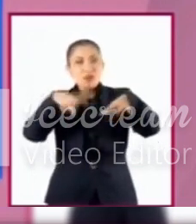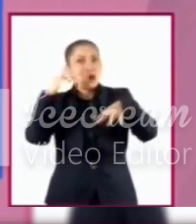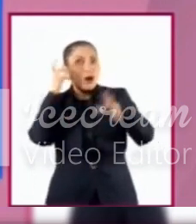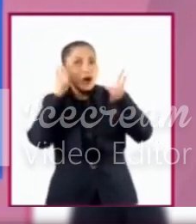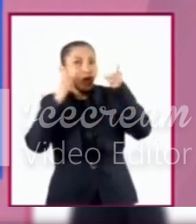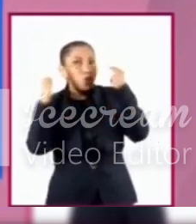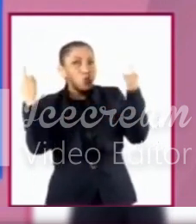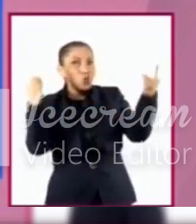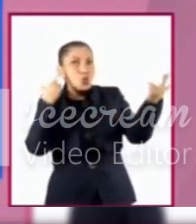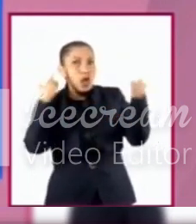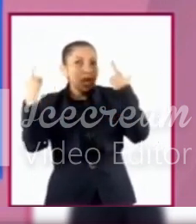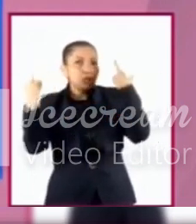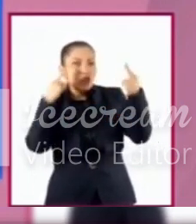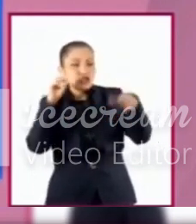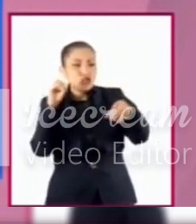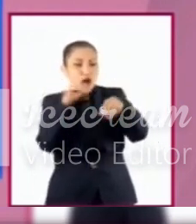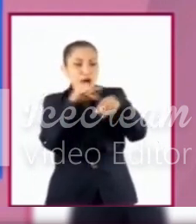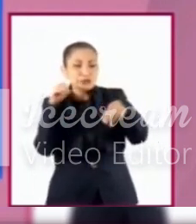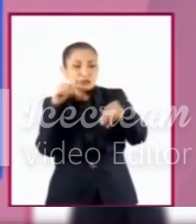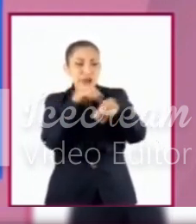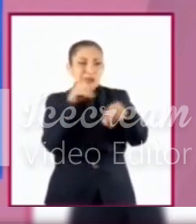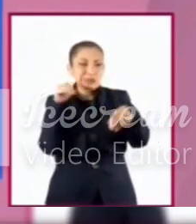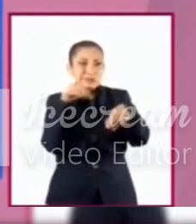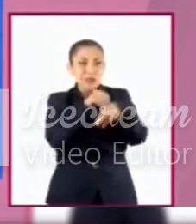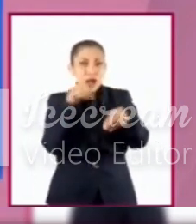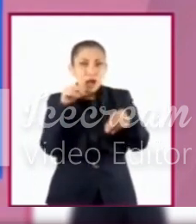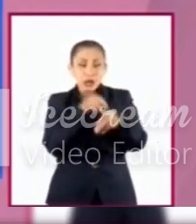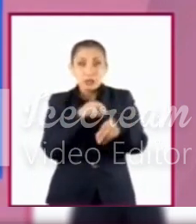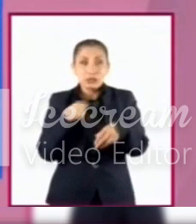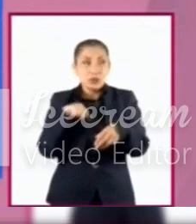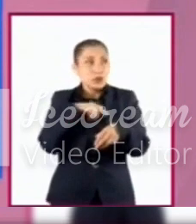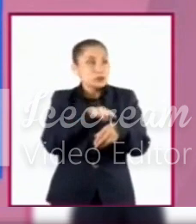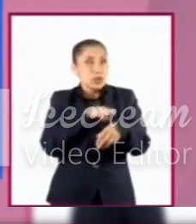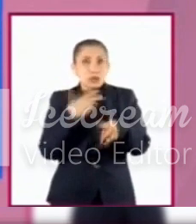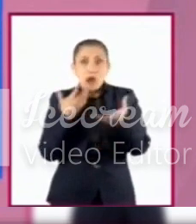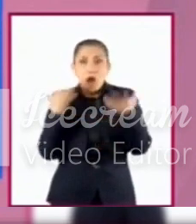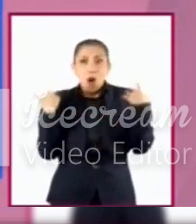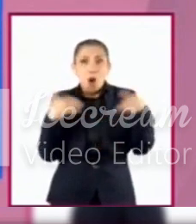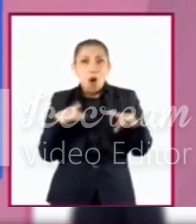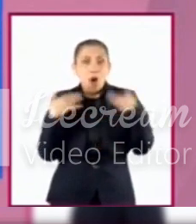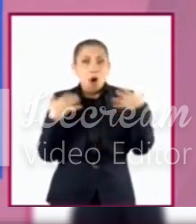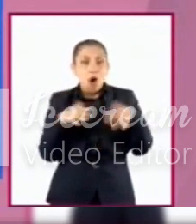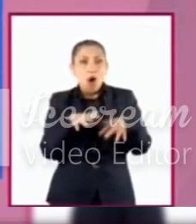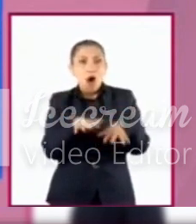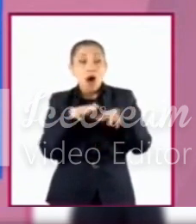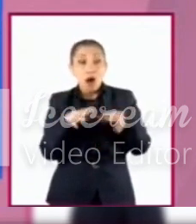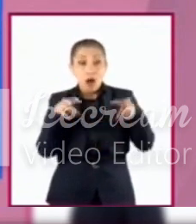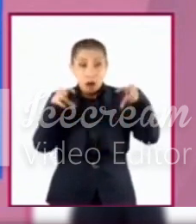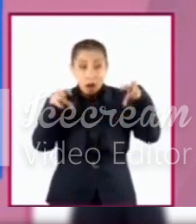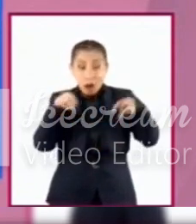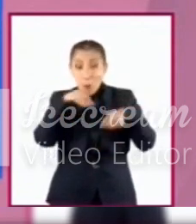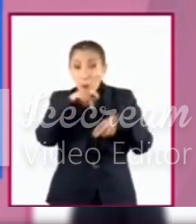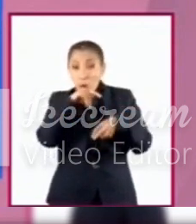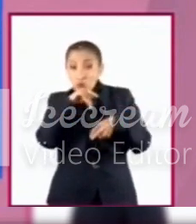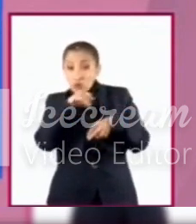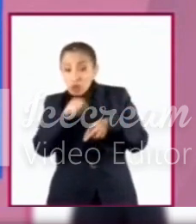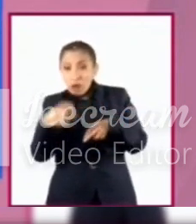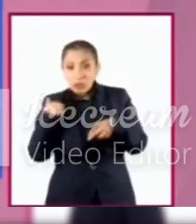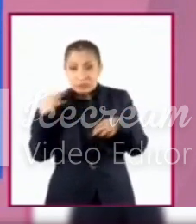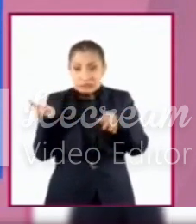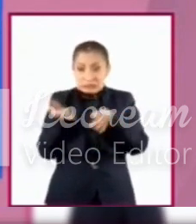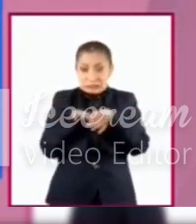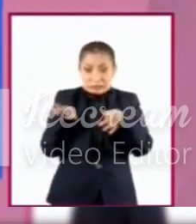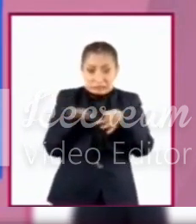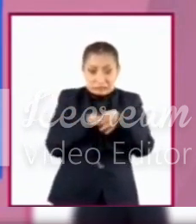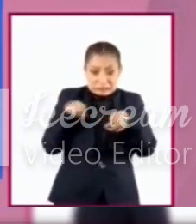los ruidos que hacían sus picos sobre el casco. Estábamos servidos. Los monstruos se mantenían a